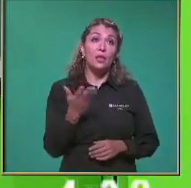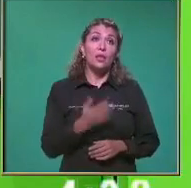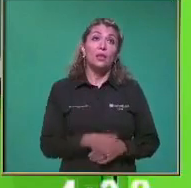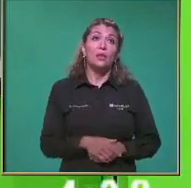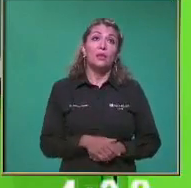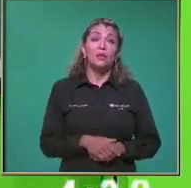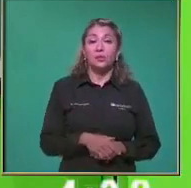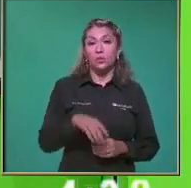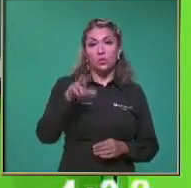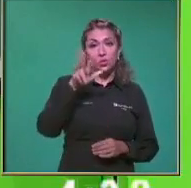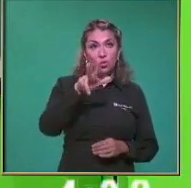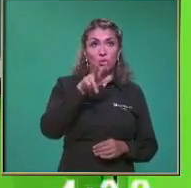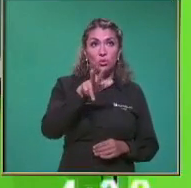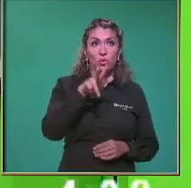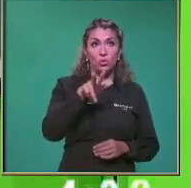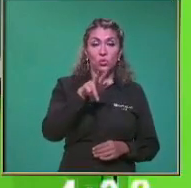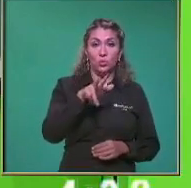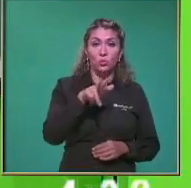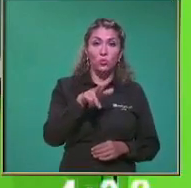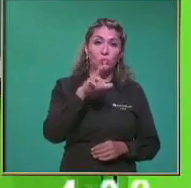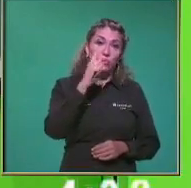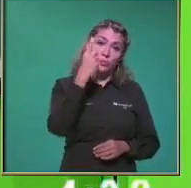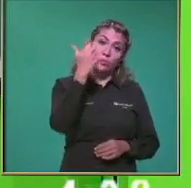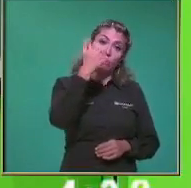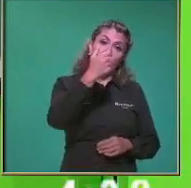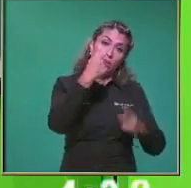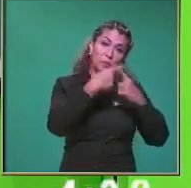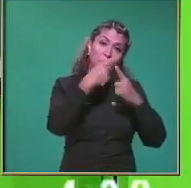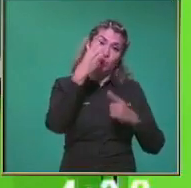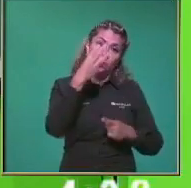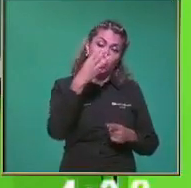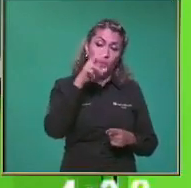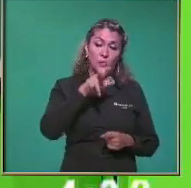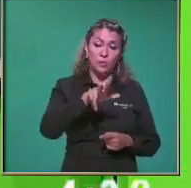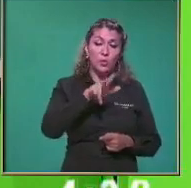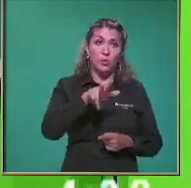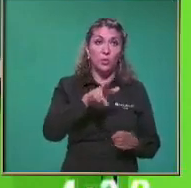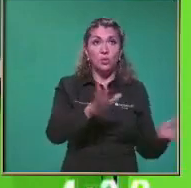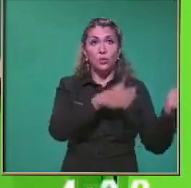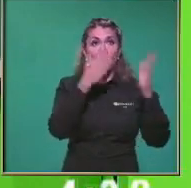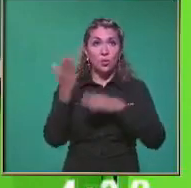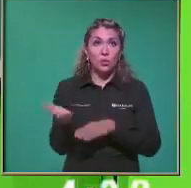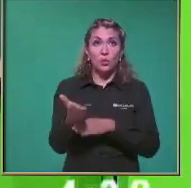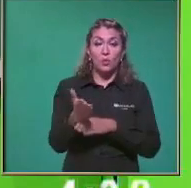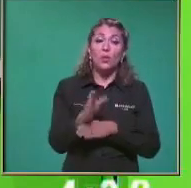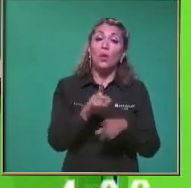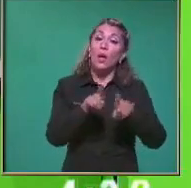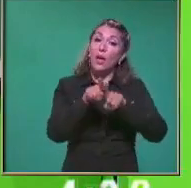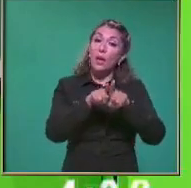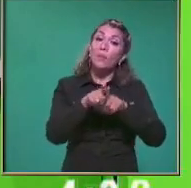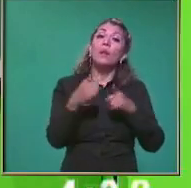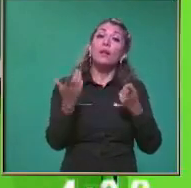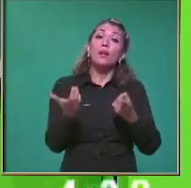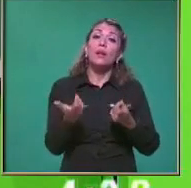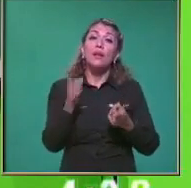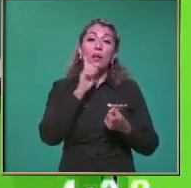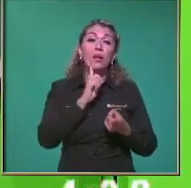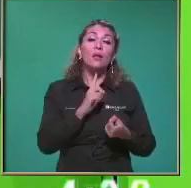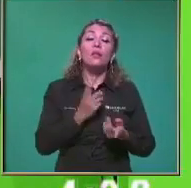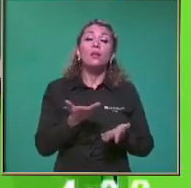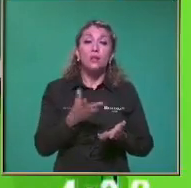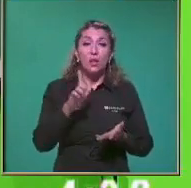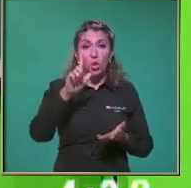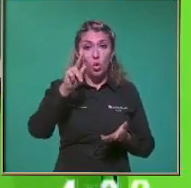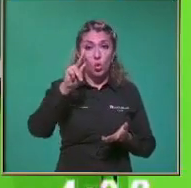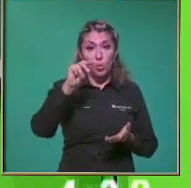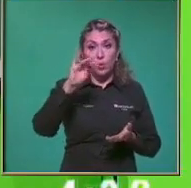3. Entonces, Carlos aportó 18 pesos. ¿Cuánto aportó su hermana Lupita? Su hermana Lupita, ¿se acuerdan que